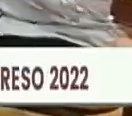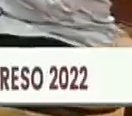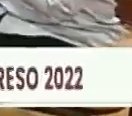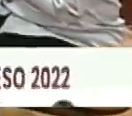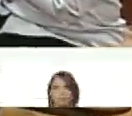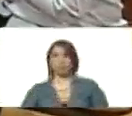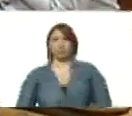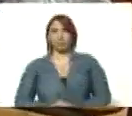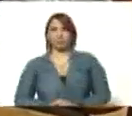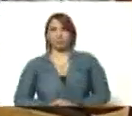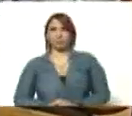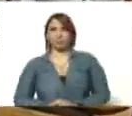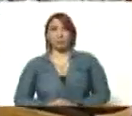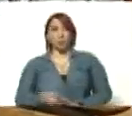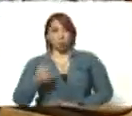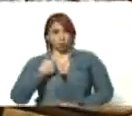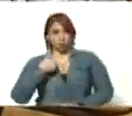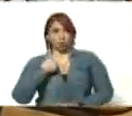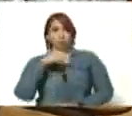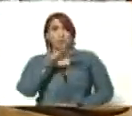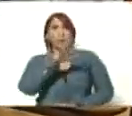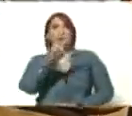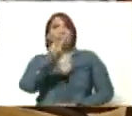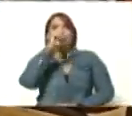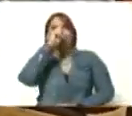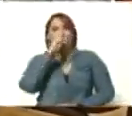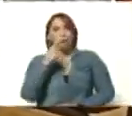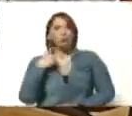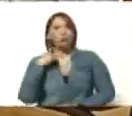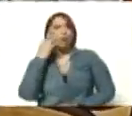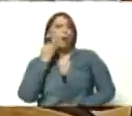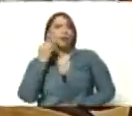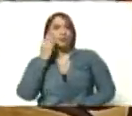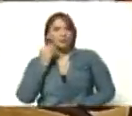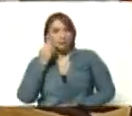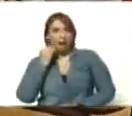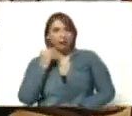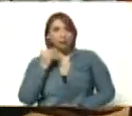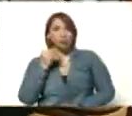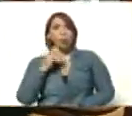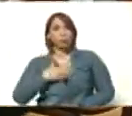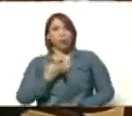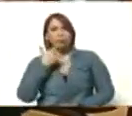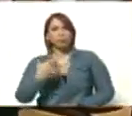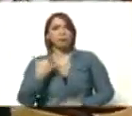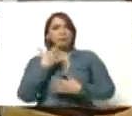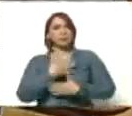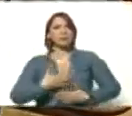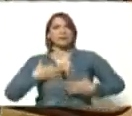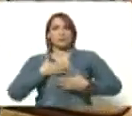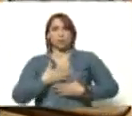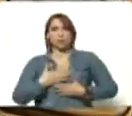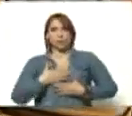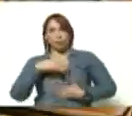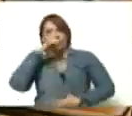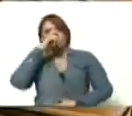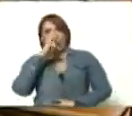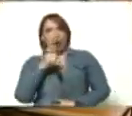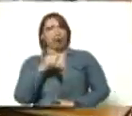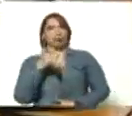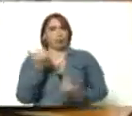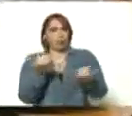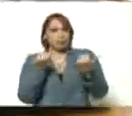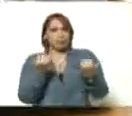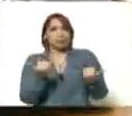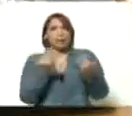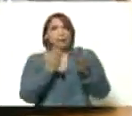a mis 52 años la extraño. Así que le puedo decir: disfruten esta etapa que viene de estudiante universitario, que no se